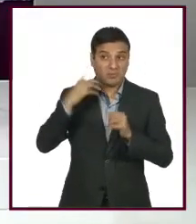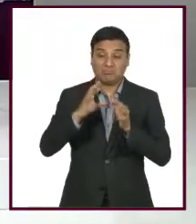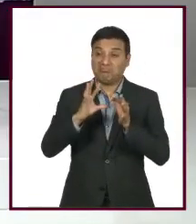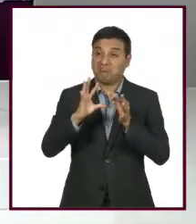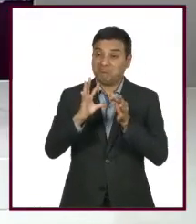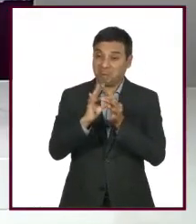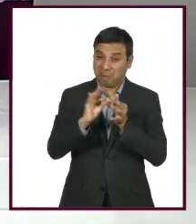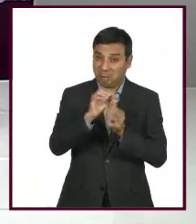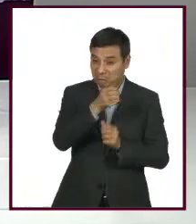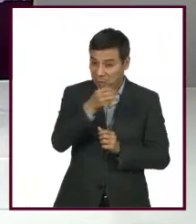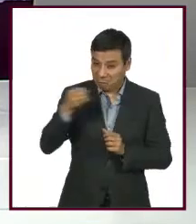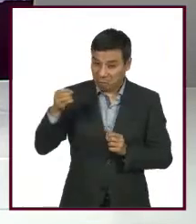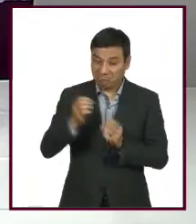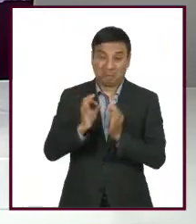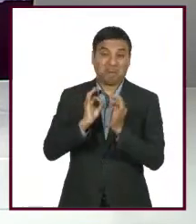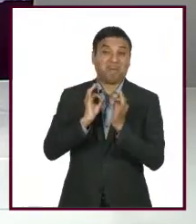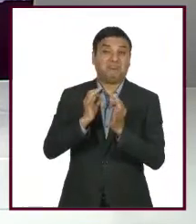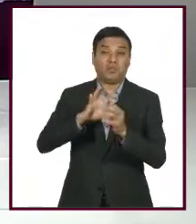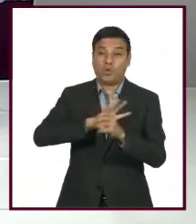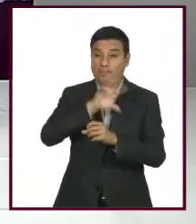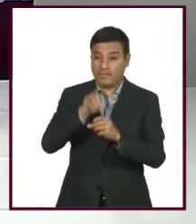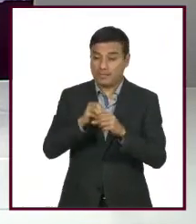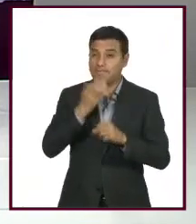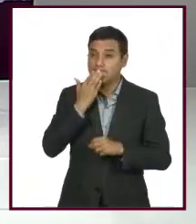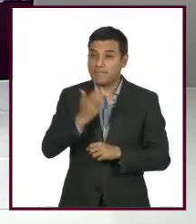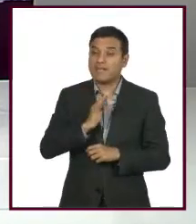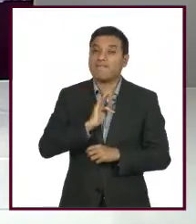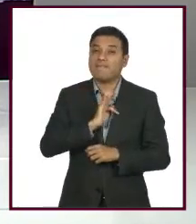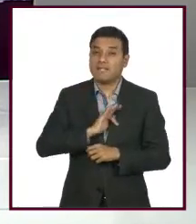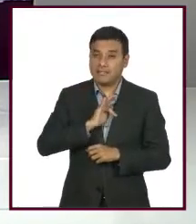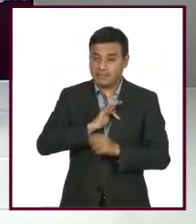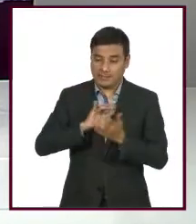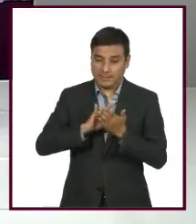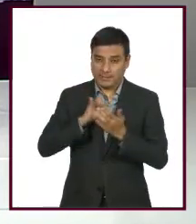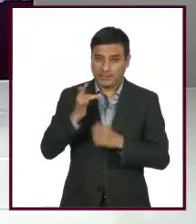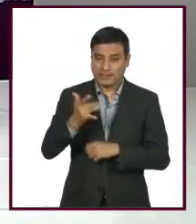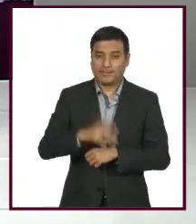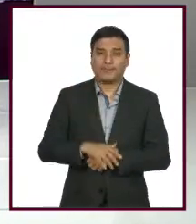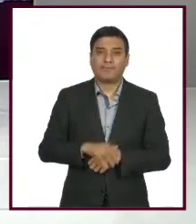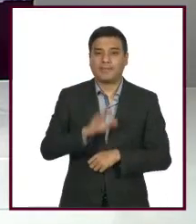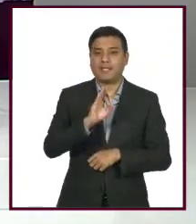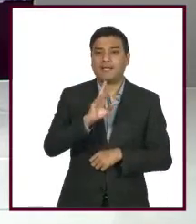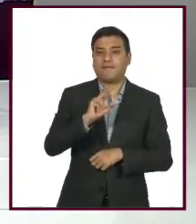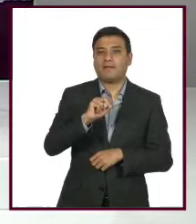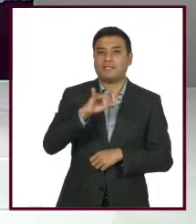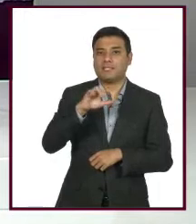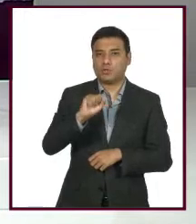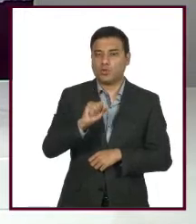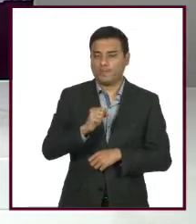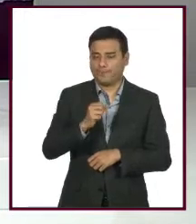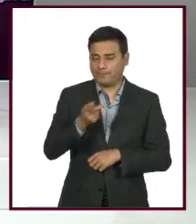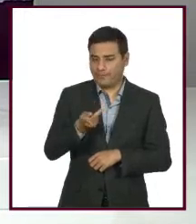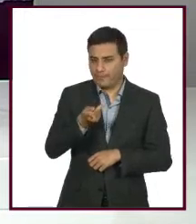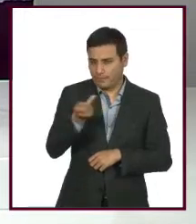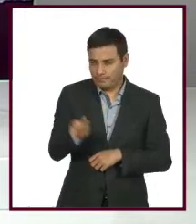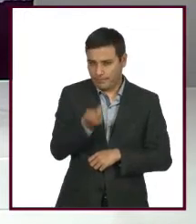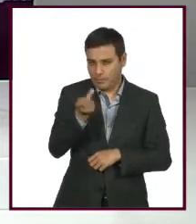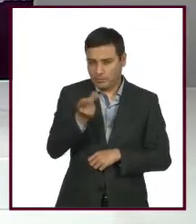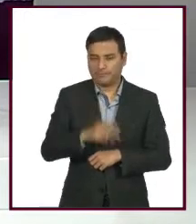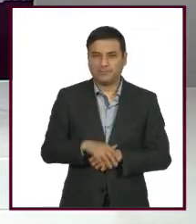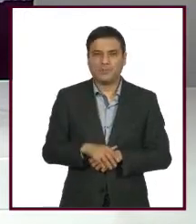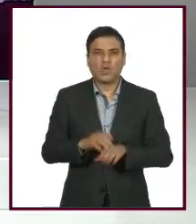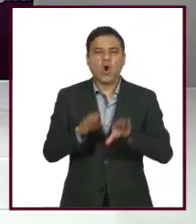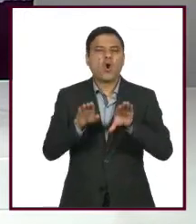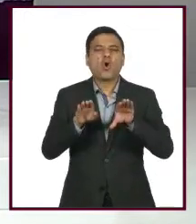entendible, precisa, completa la información. Muchas felicidades y gracias. Francisco Sánchez, ¿cuál sería la